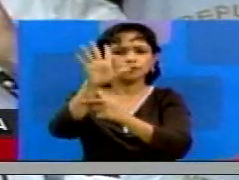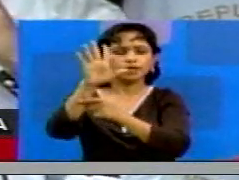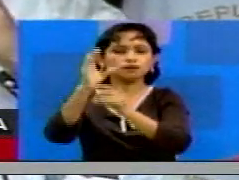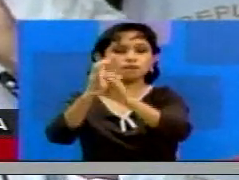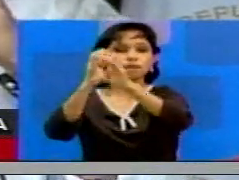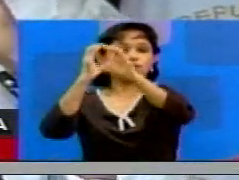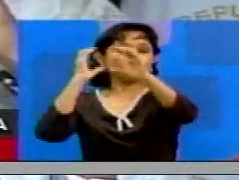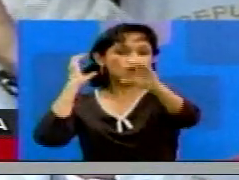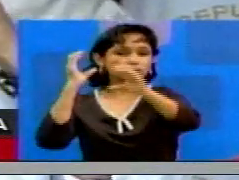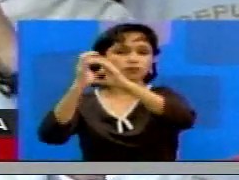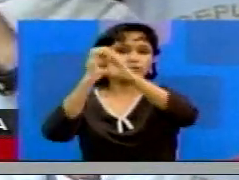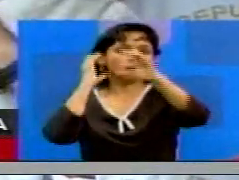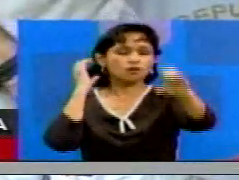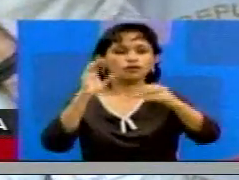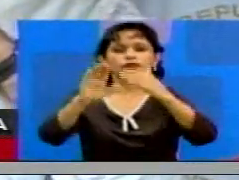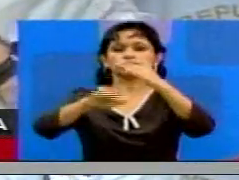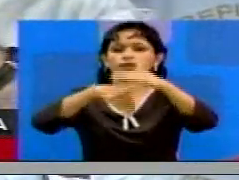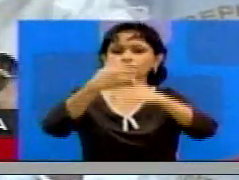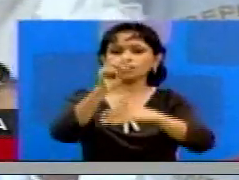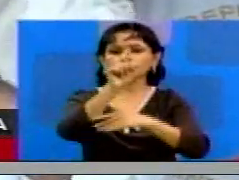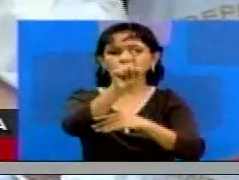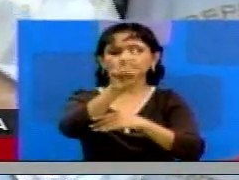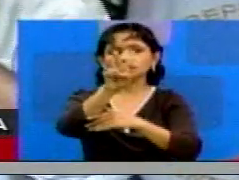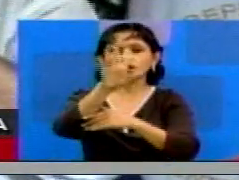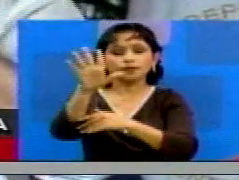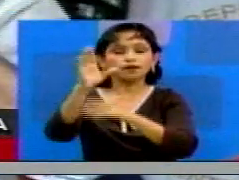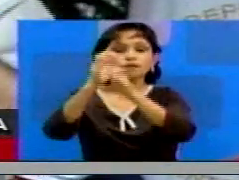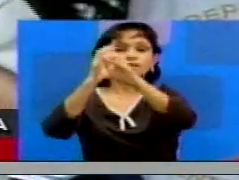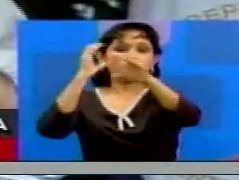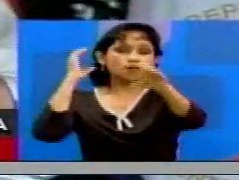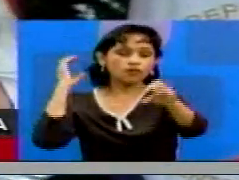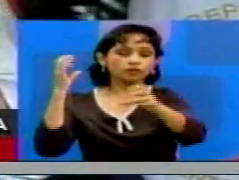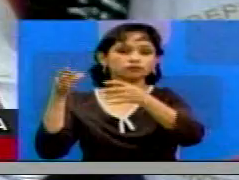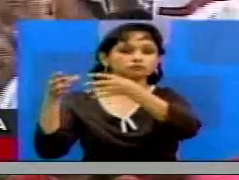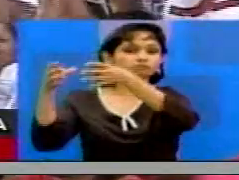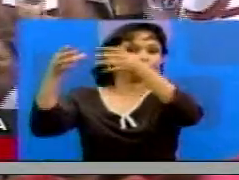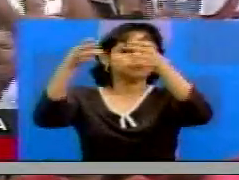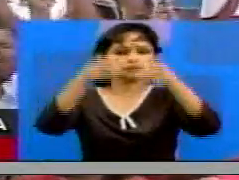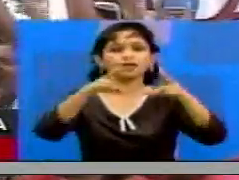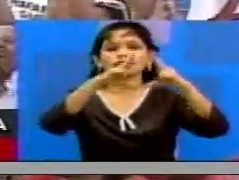125 buses y luego otros 125 buses,